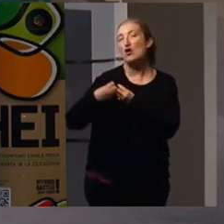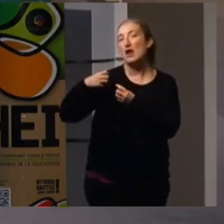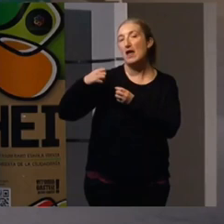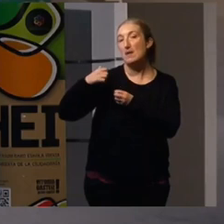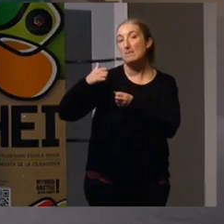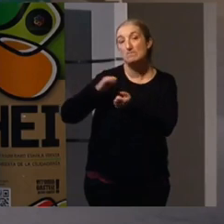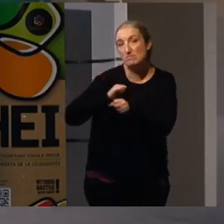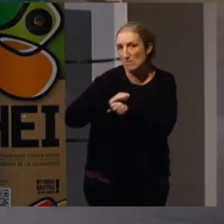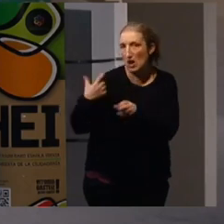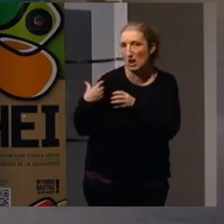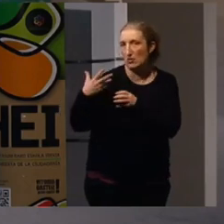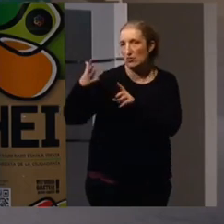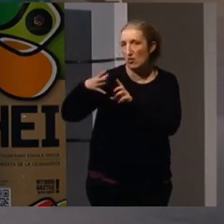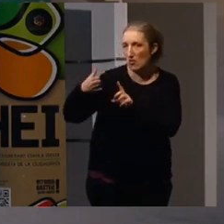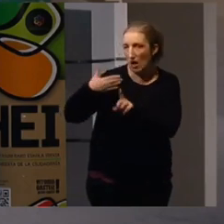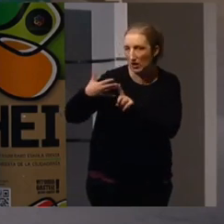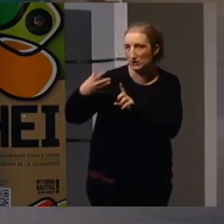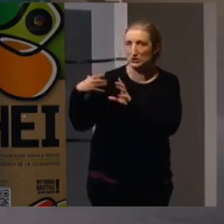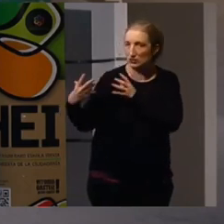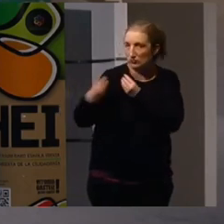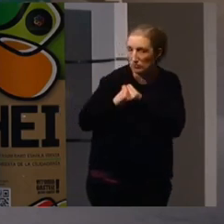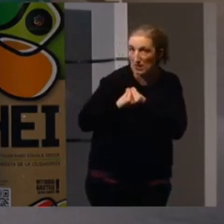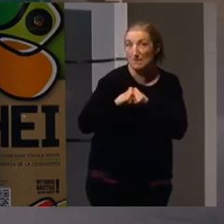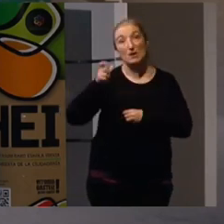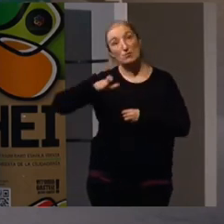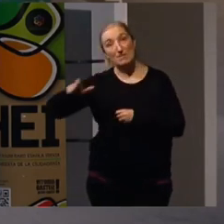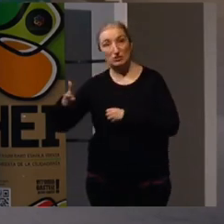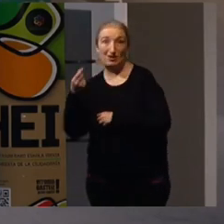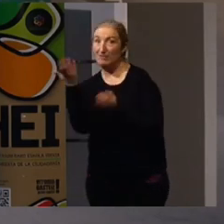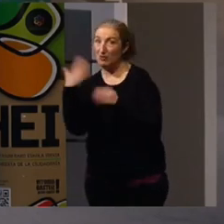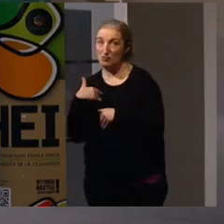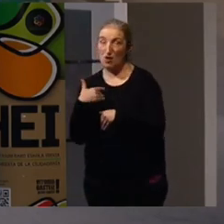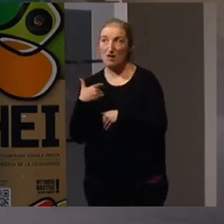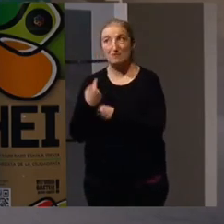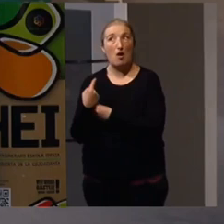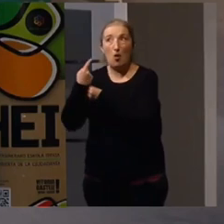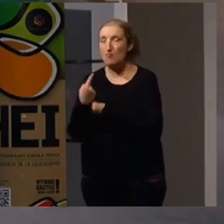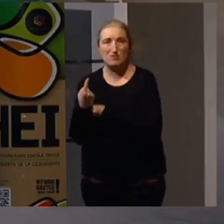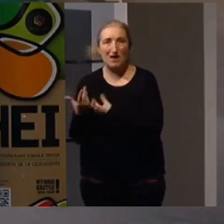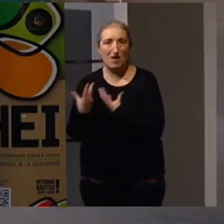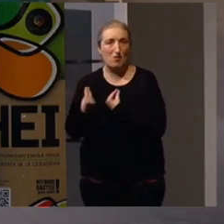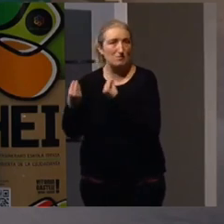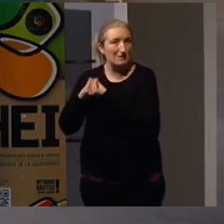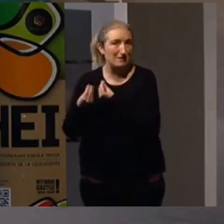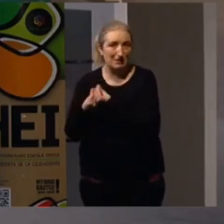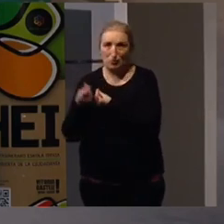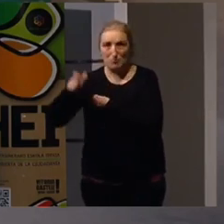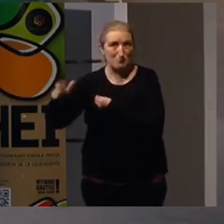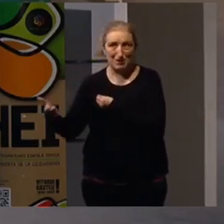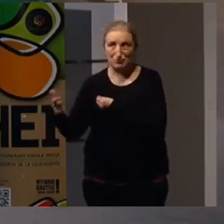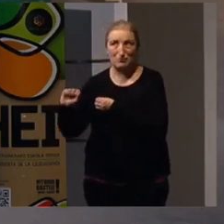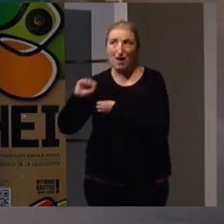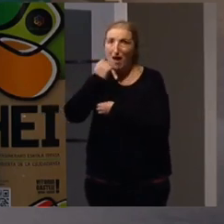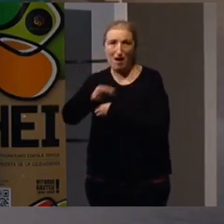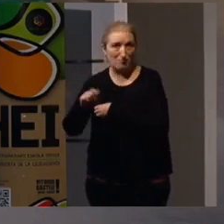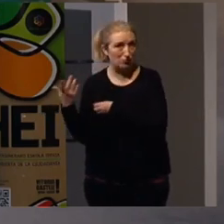que le pasa a la gente que está en una situación socioeconómica más fastidiada o más vulnerable. Es decir, siendo algo que genera mucho más, que genera